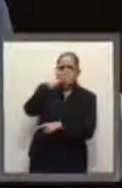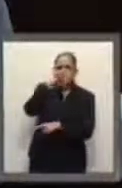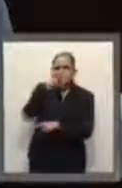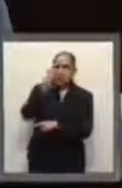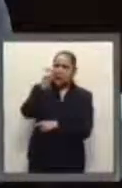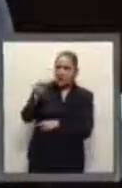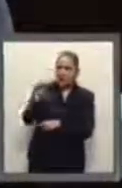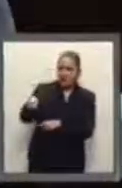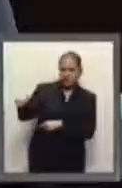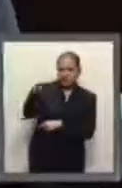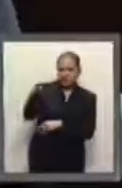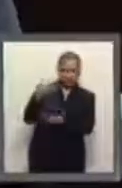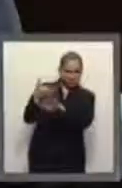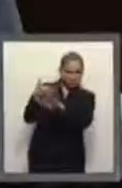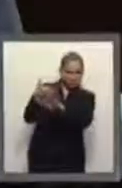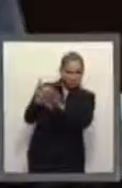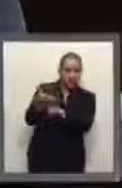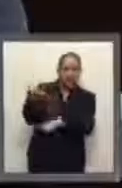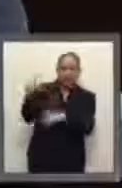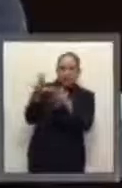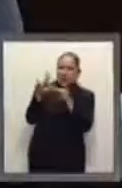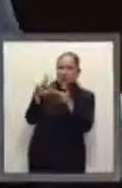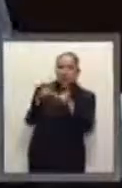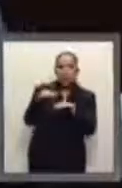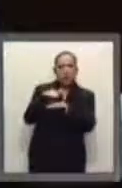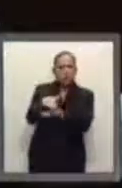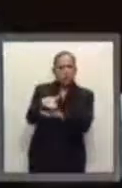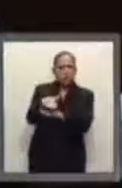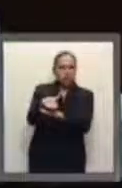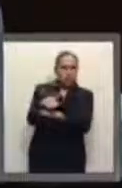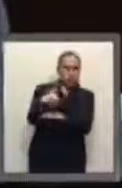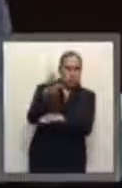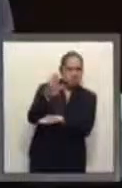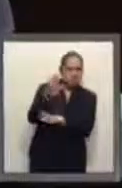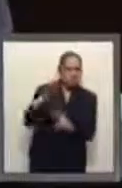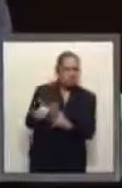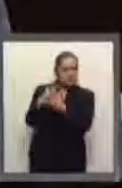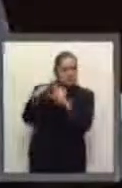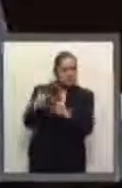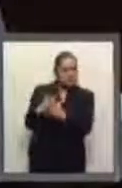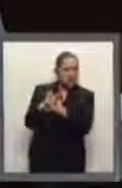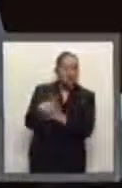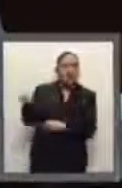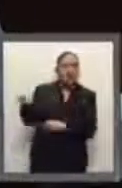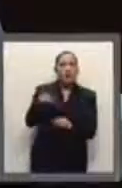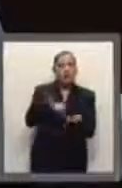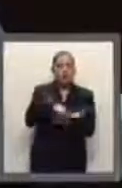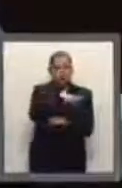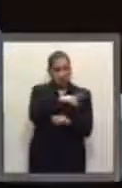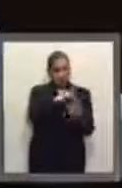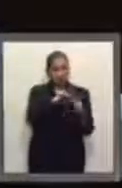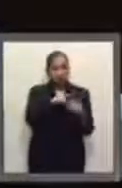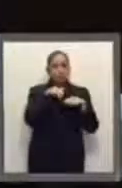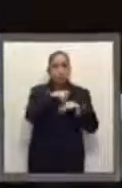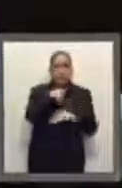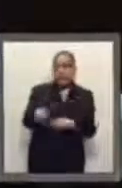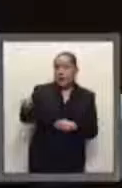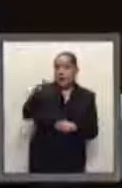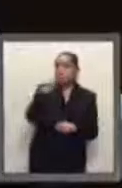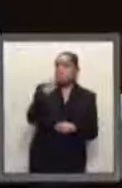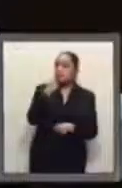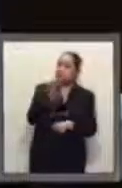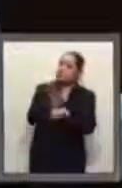de guerra. Tampoco podemos aceptar que, pretextando el interés superior de la niñez, se